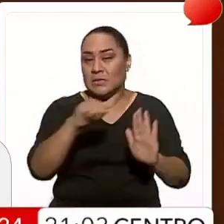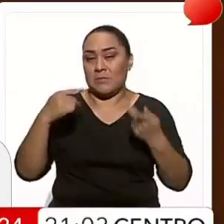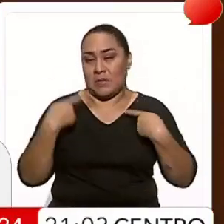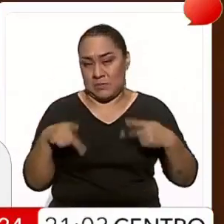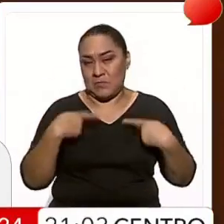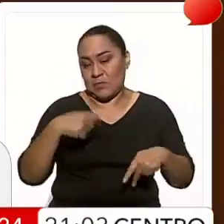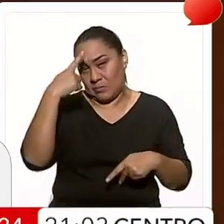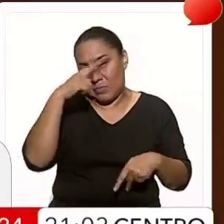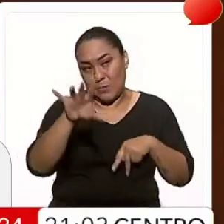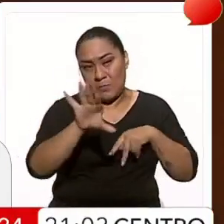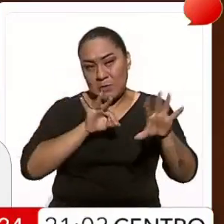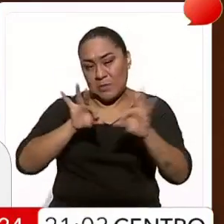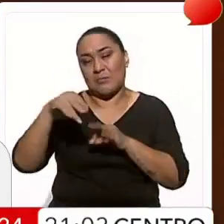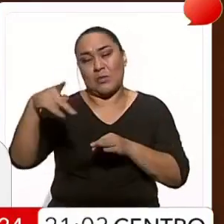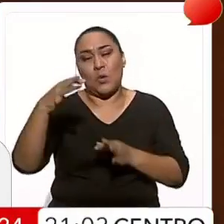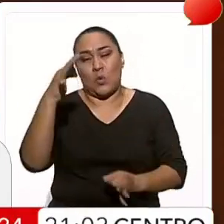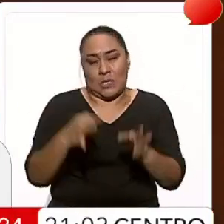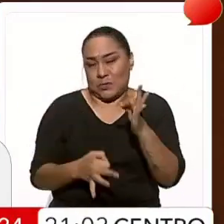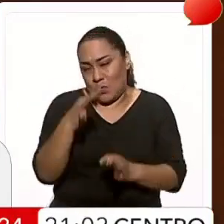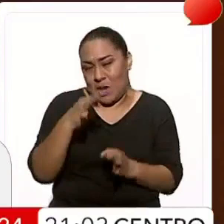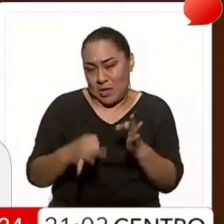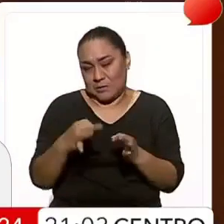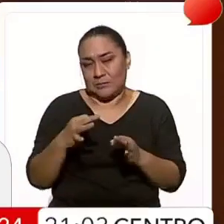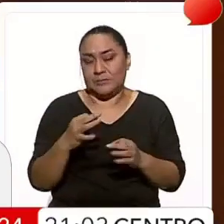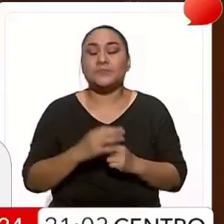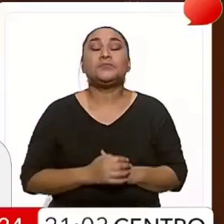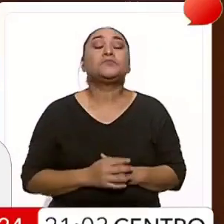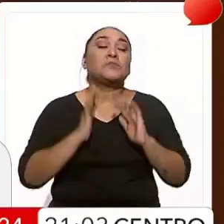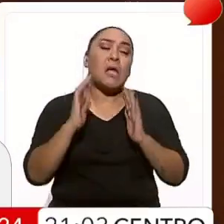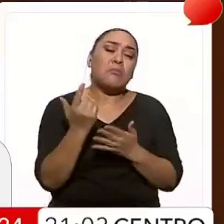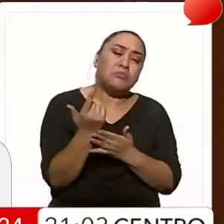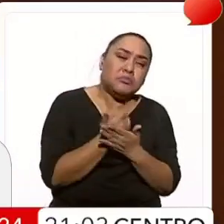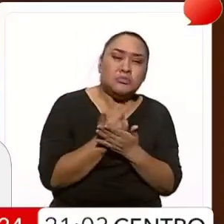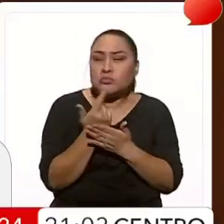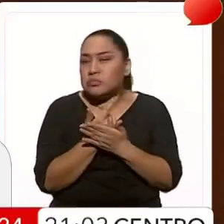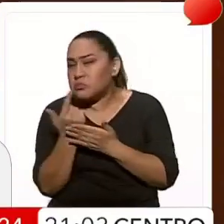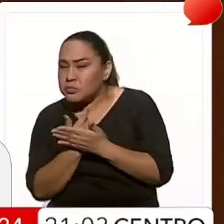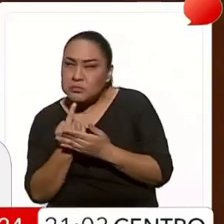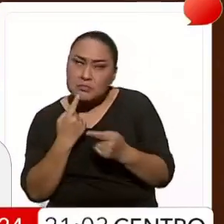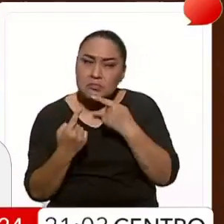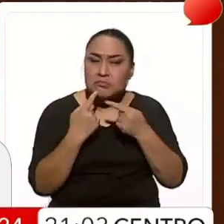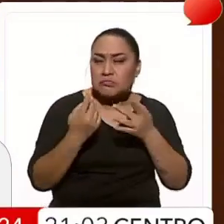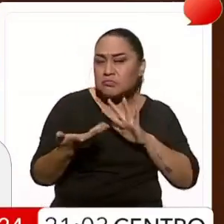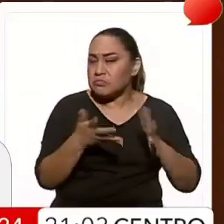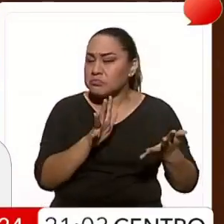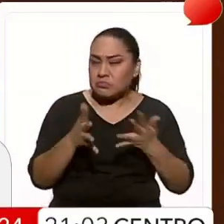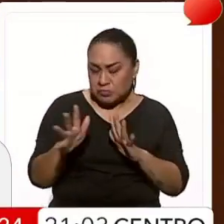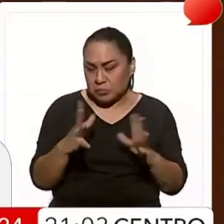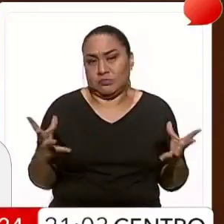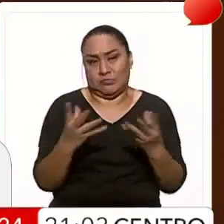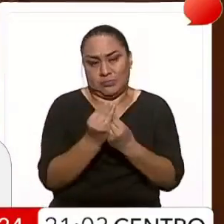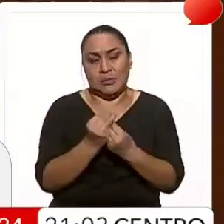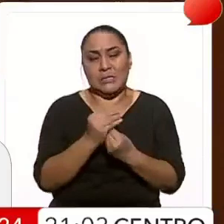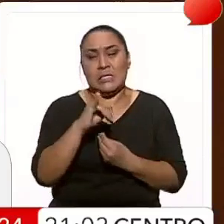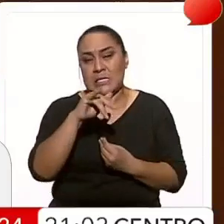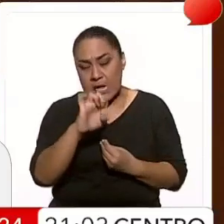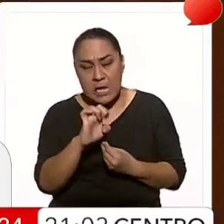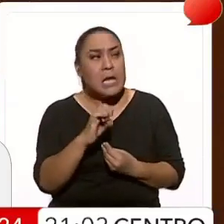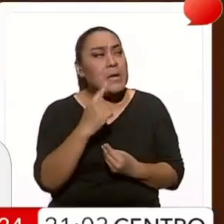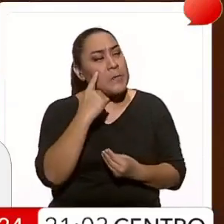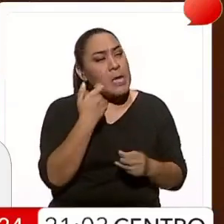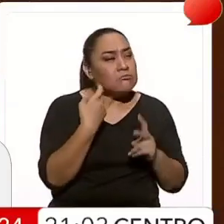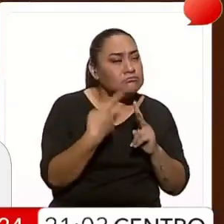magistrados. En un cálculo aproximado que hemos hecho con actuarios y con personal del INE,